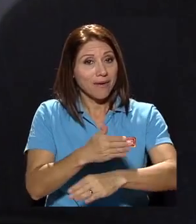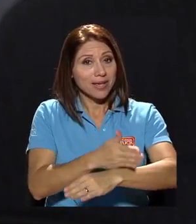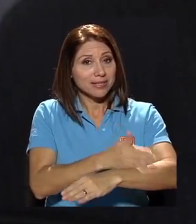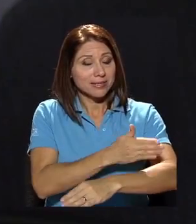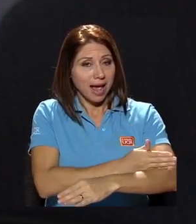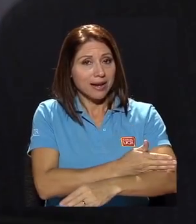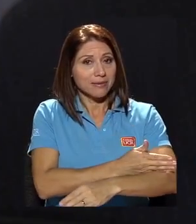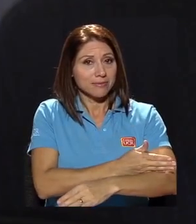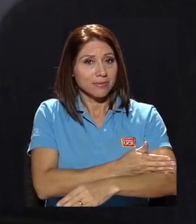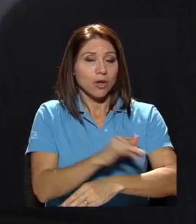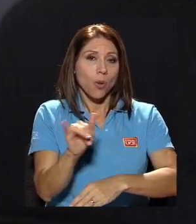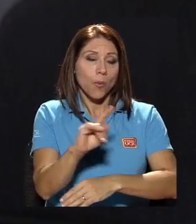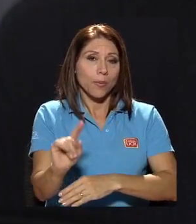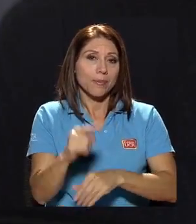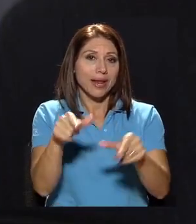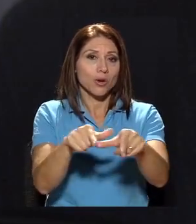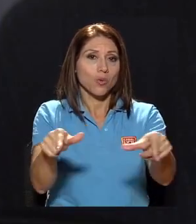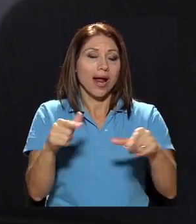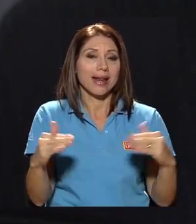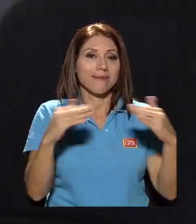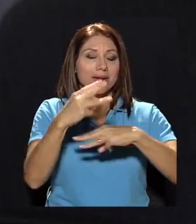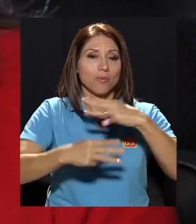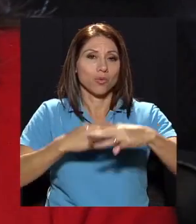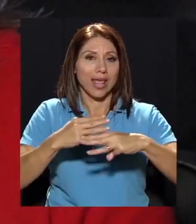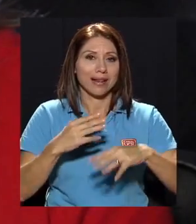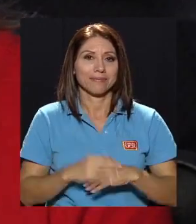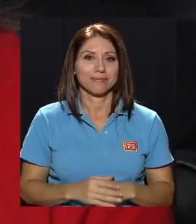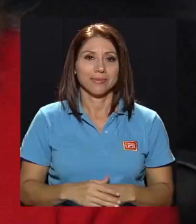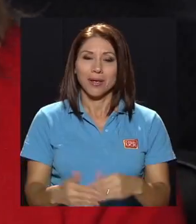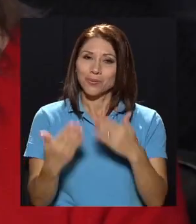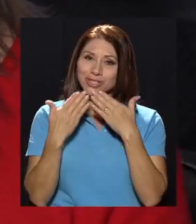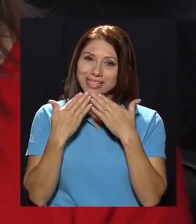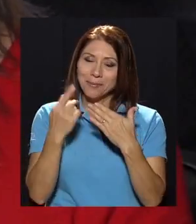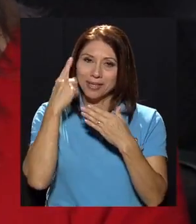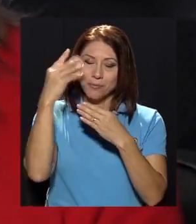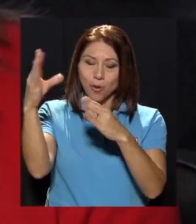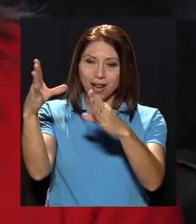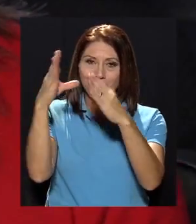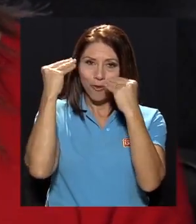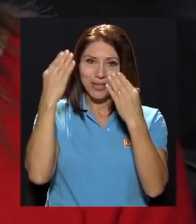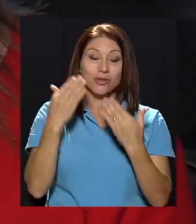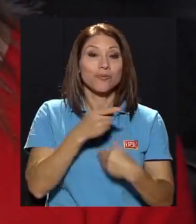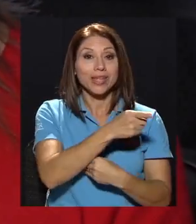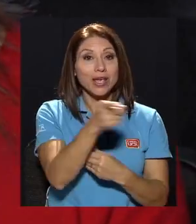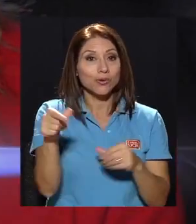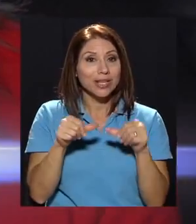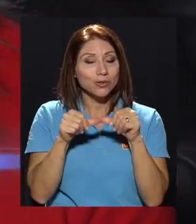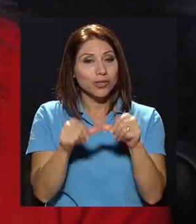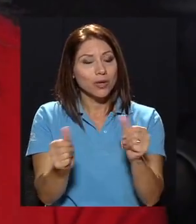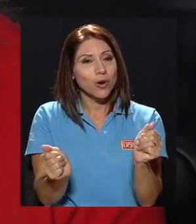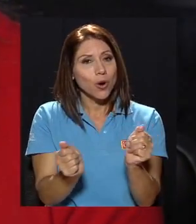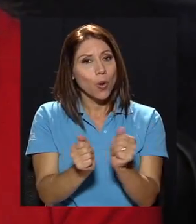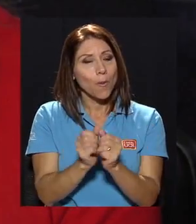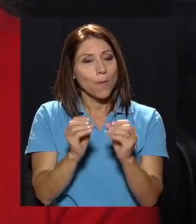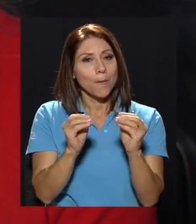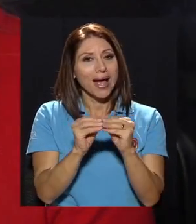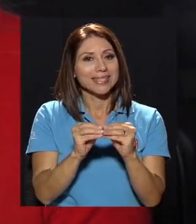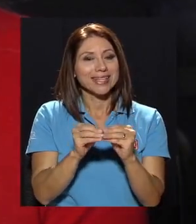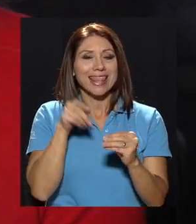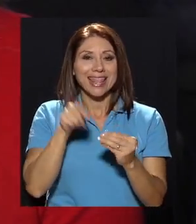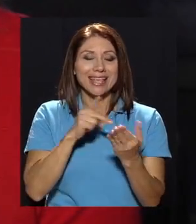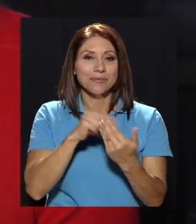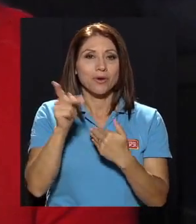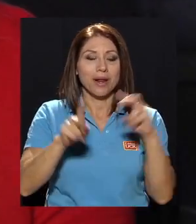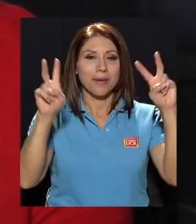en primeros lugares de los planetarios mundiales. Muchísimas gracias por la información y a ustedes continúen con más de esta